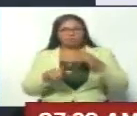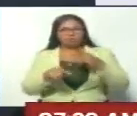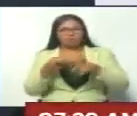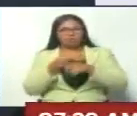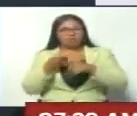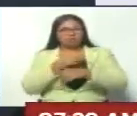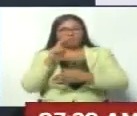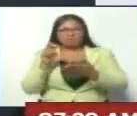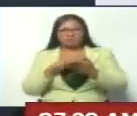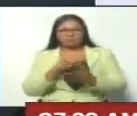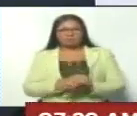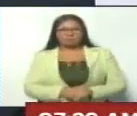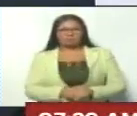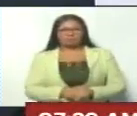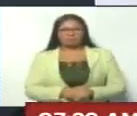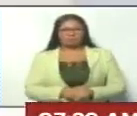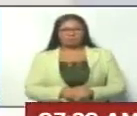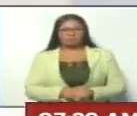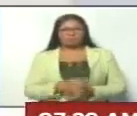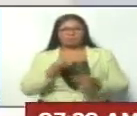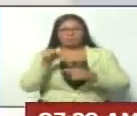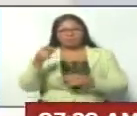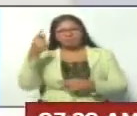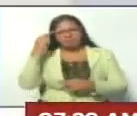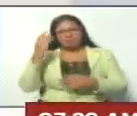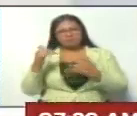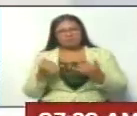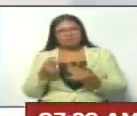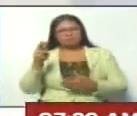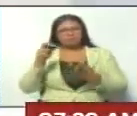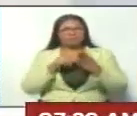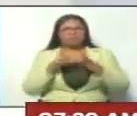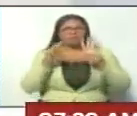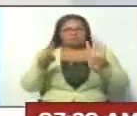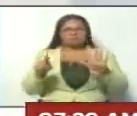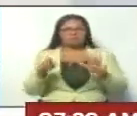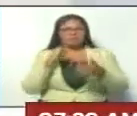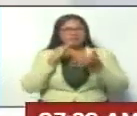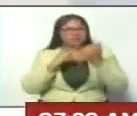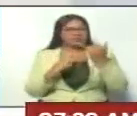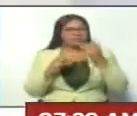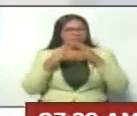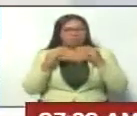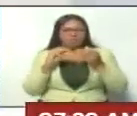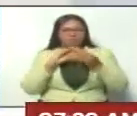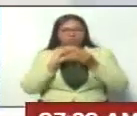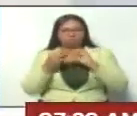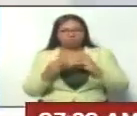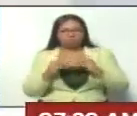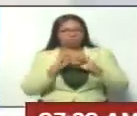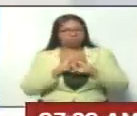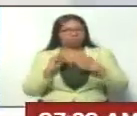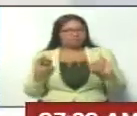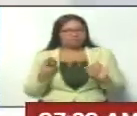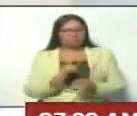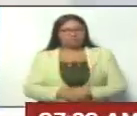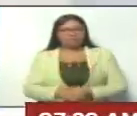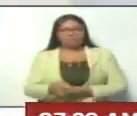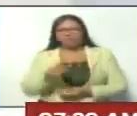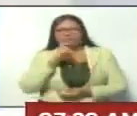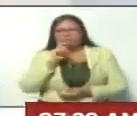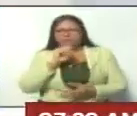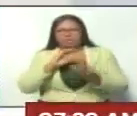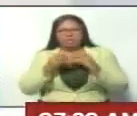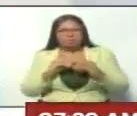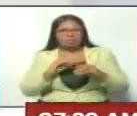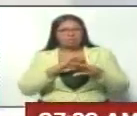nacional. Y desde esa fecha, en el 2006, termina su restauración. Fue una restauración uh-huh bastante difícil porque